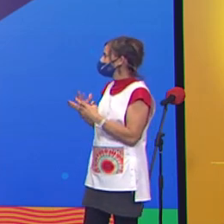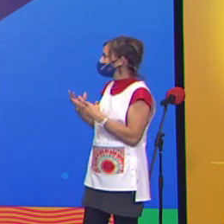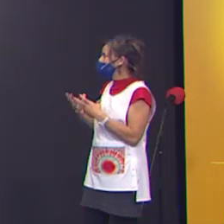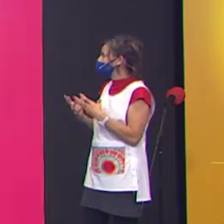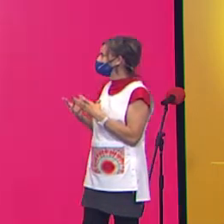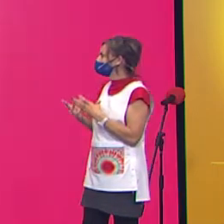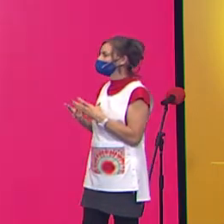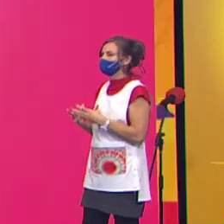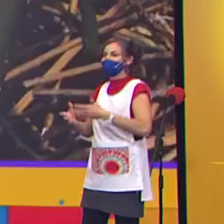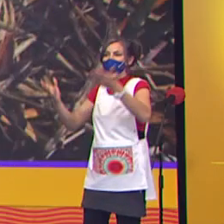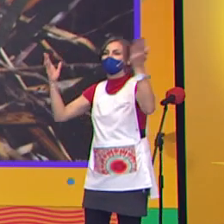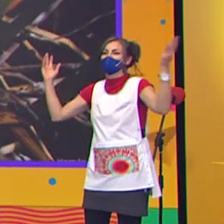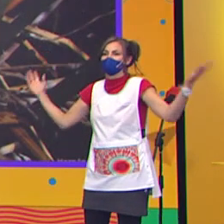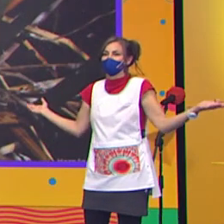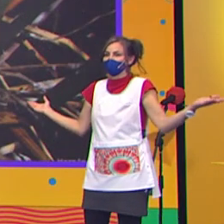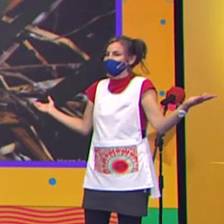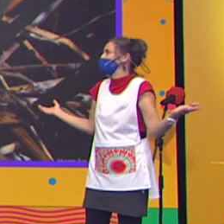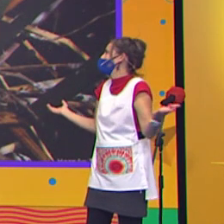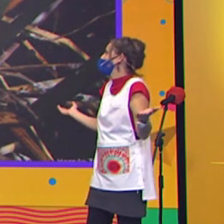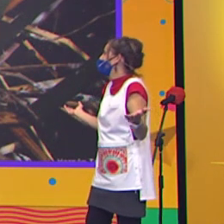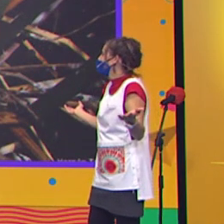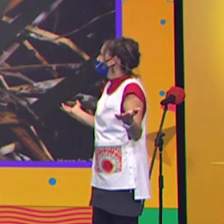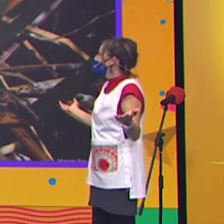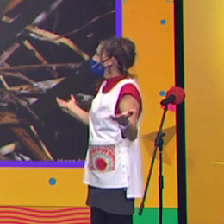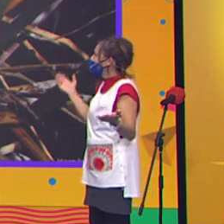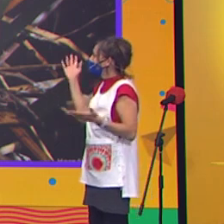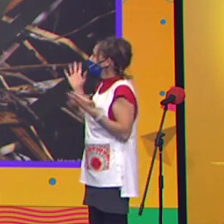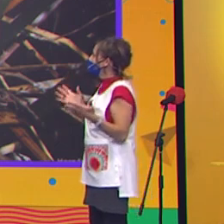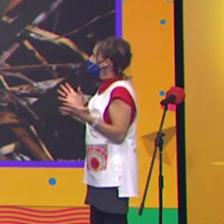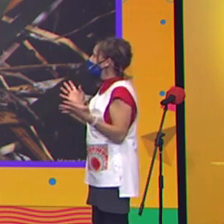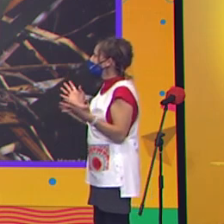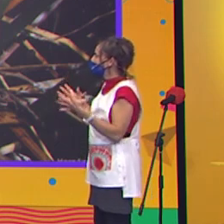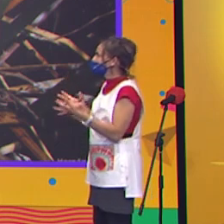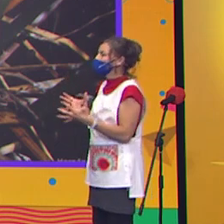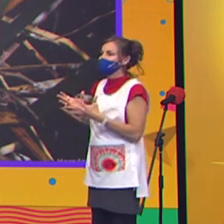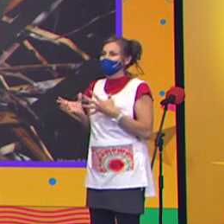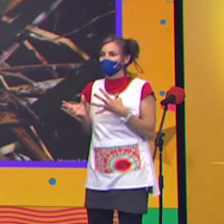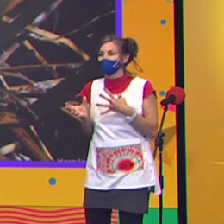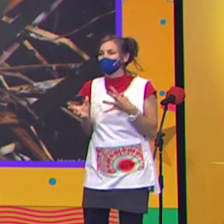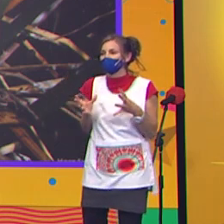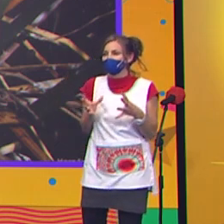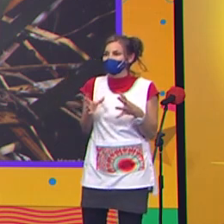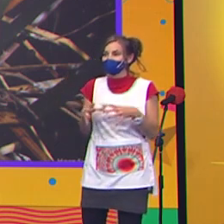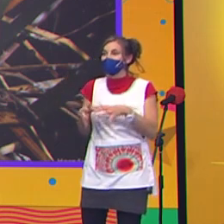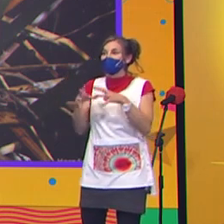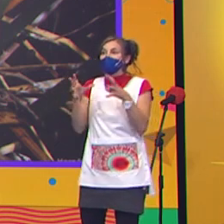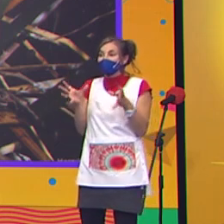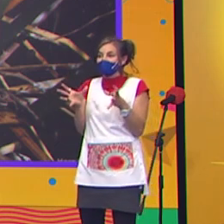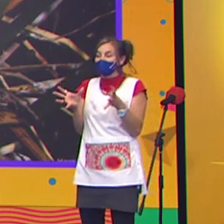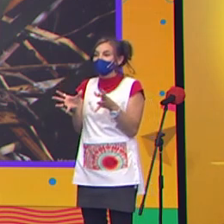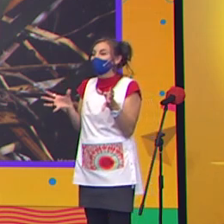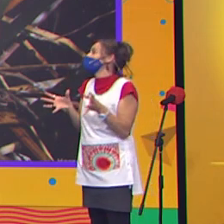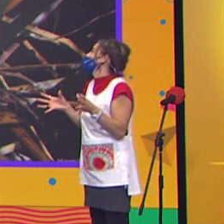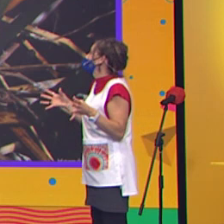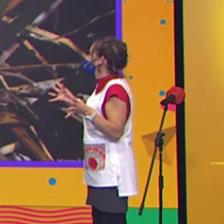no solamente... Eso yo ya lo sabía. Bueno, vos ya sabés todo. Pero muchos chicos y chicas ya sabían. Y acá fíjense, acá lo que está camuflado no es el ave, sino el